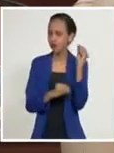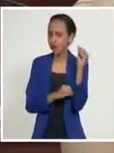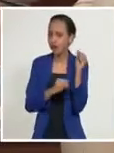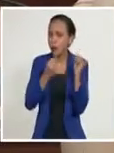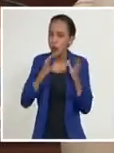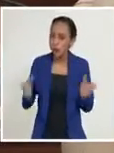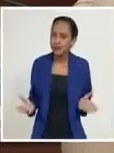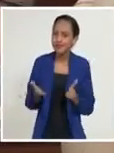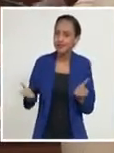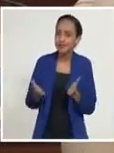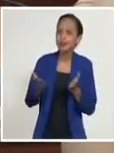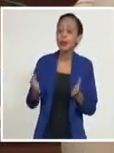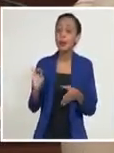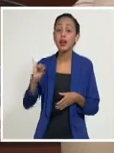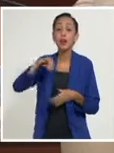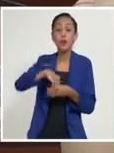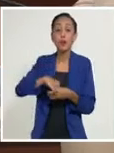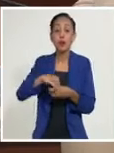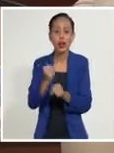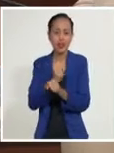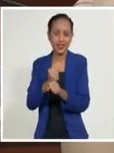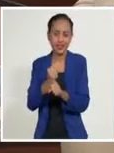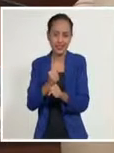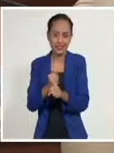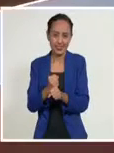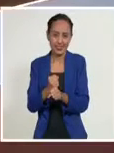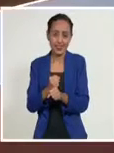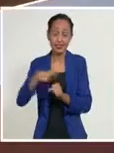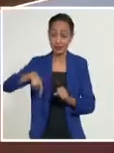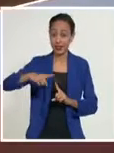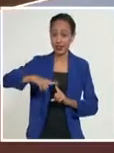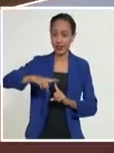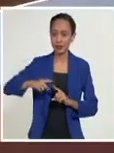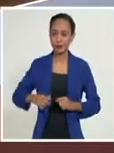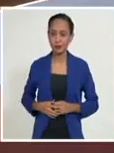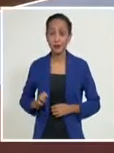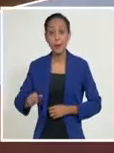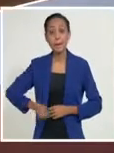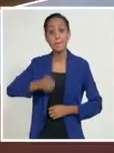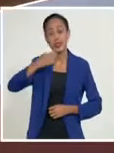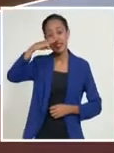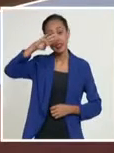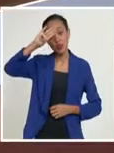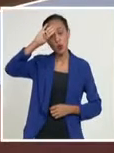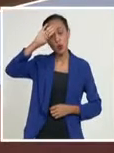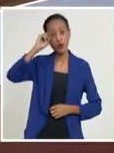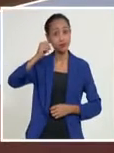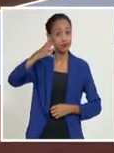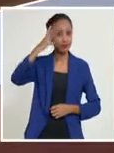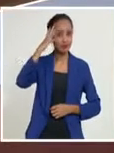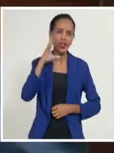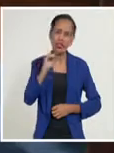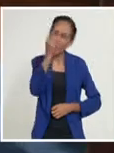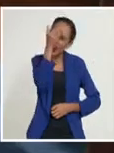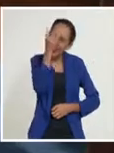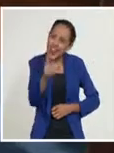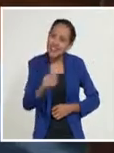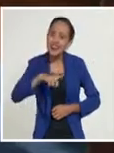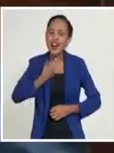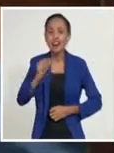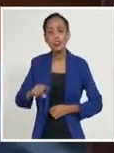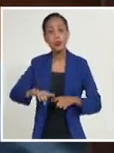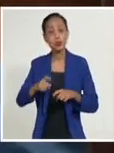para que se incorpore a esta a esta tarea el presidente cubano miguel díaz-canel bermúdez agradeció a los artistas